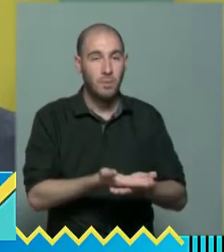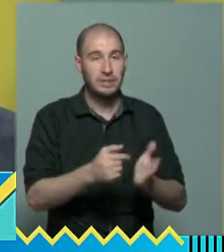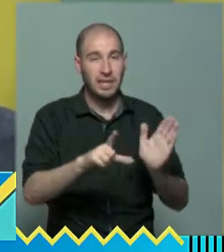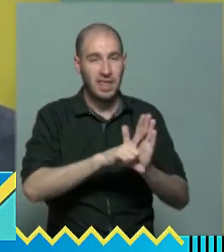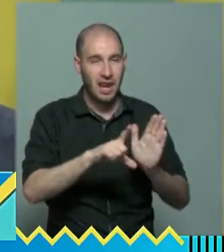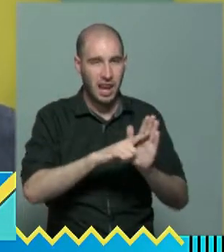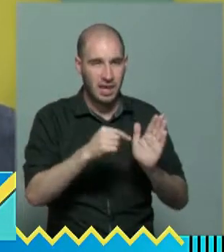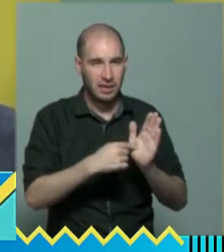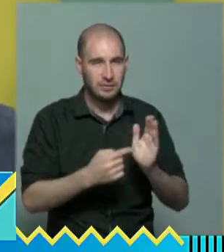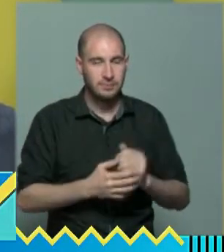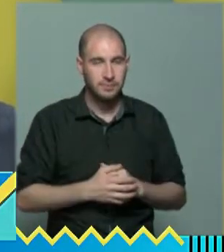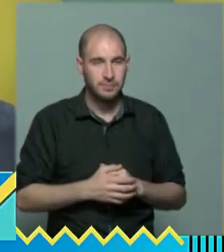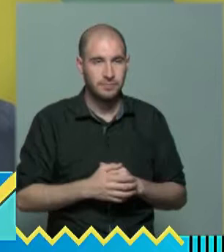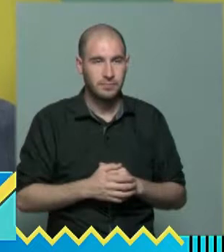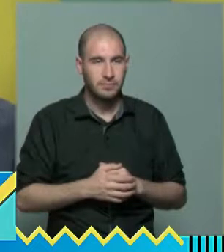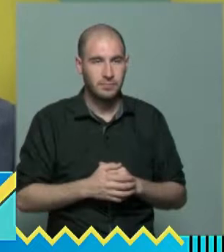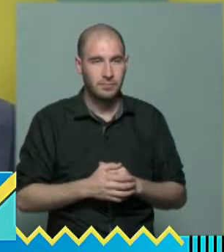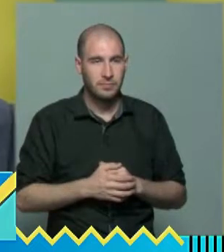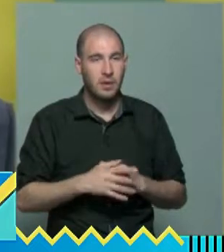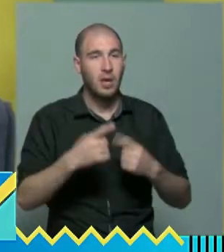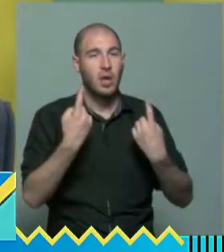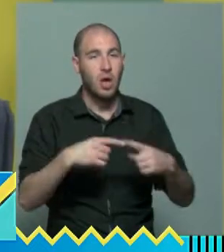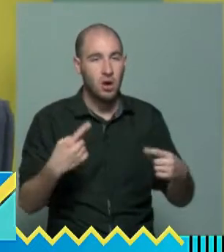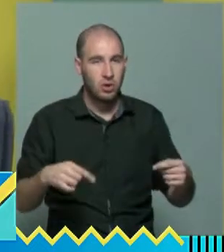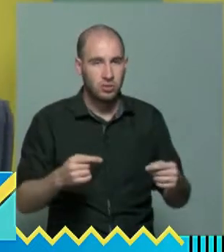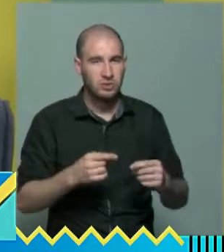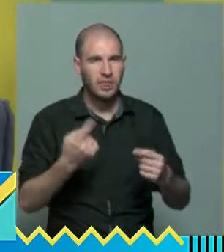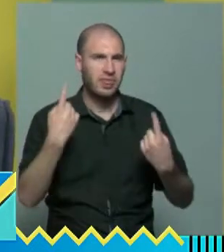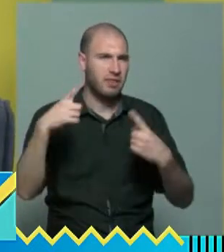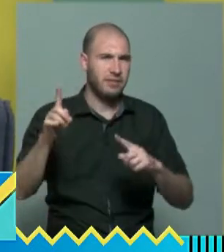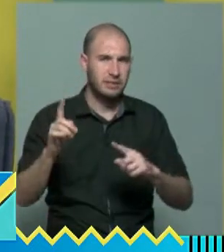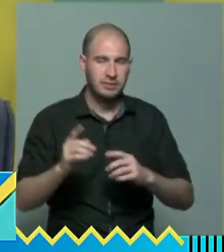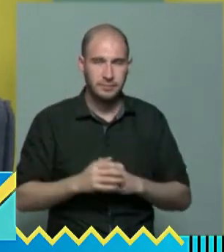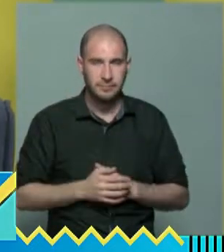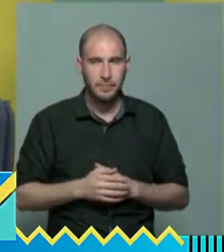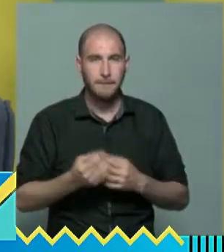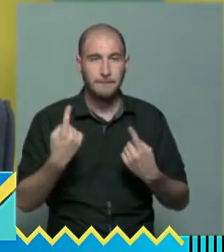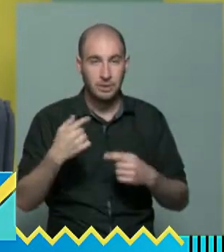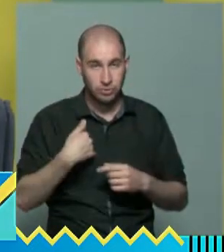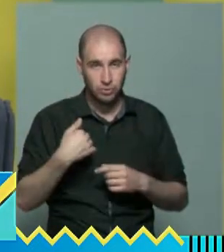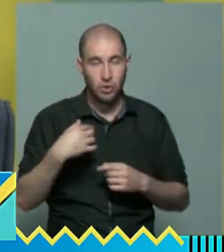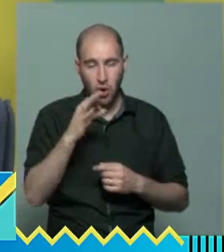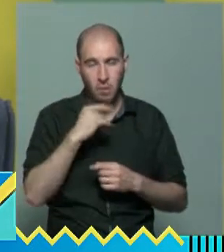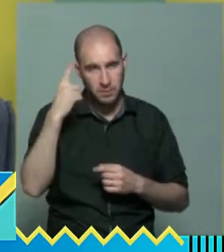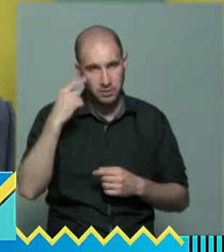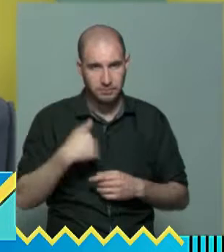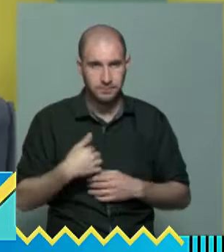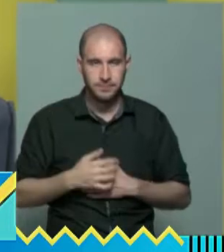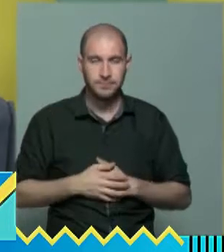ley y de la cual, bueno, hay algunas cosas que disentimos, ¿no? Pero por lo menos en mi caso particular.